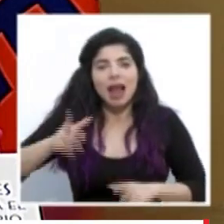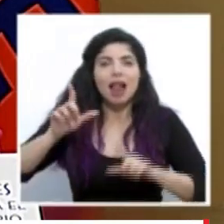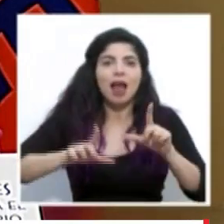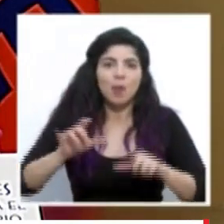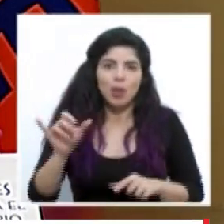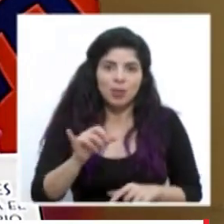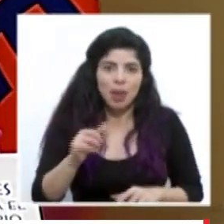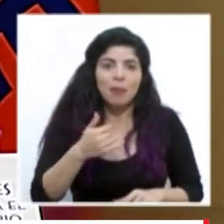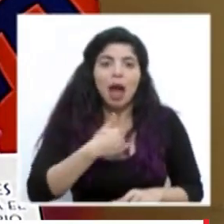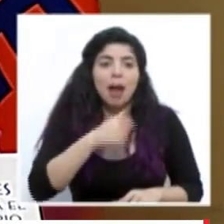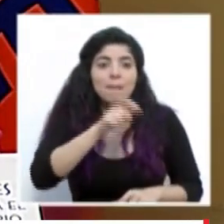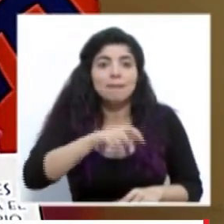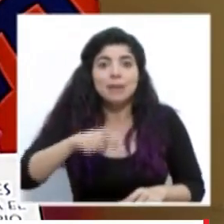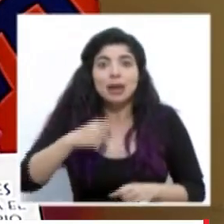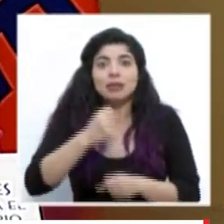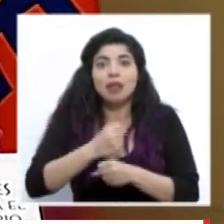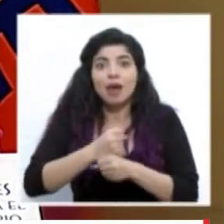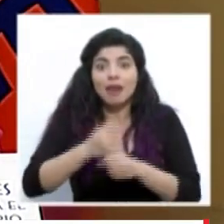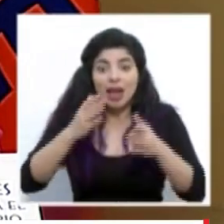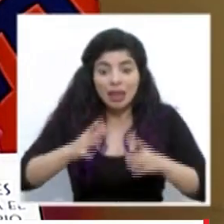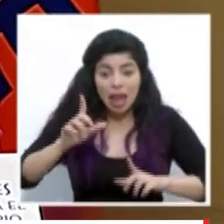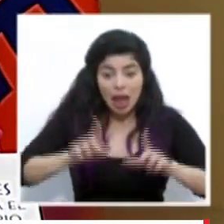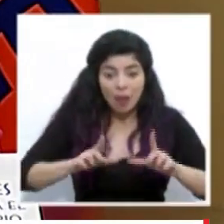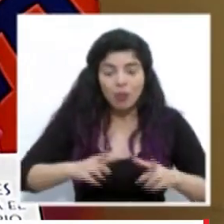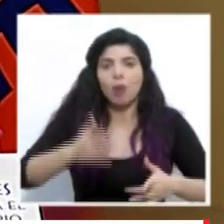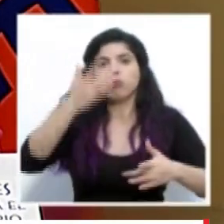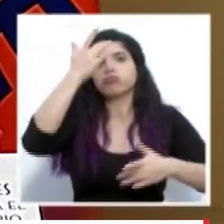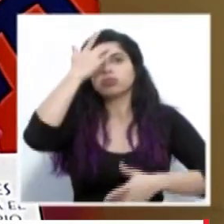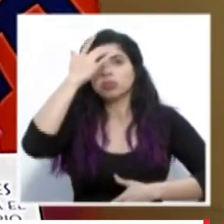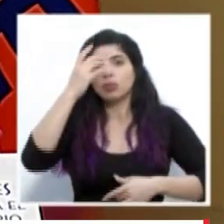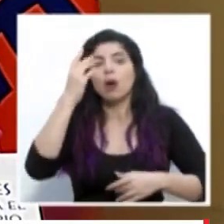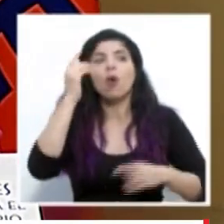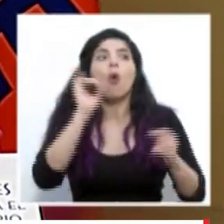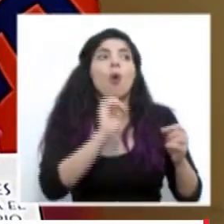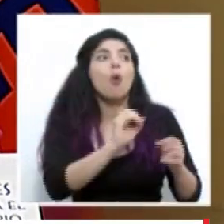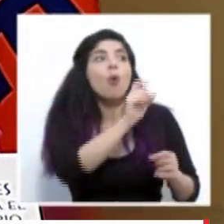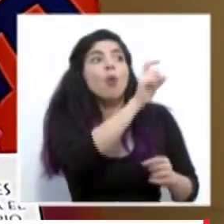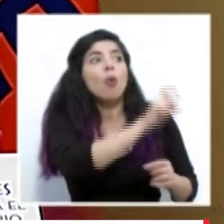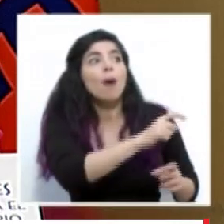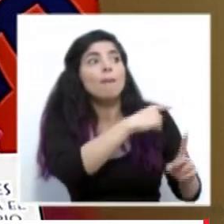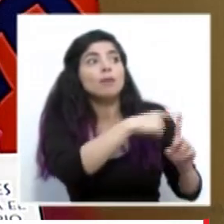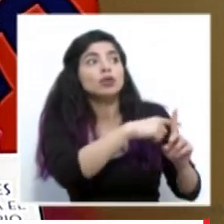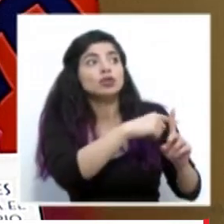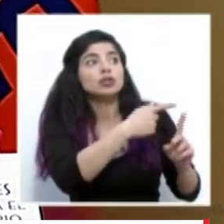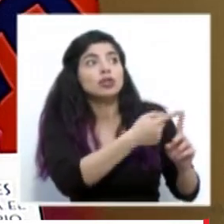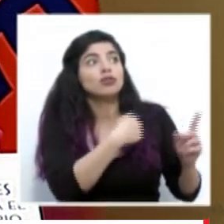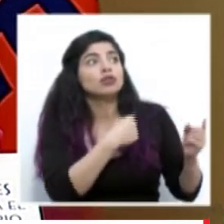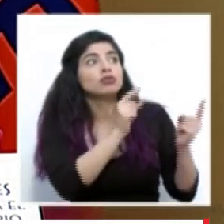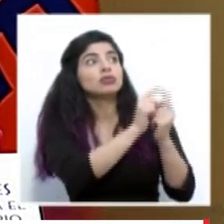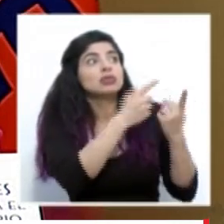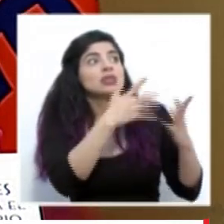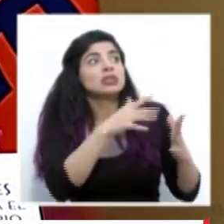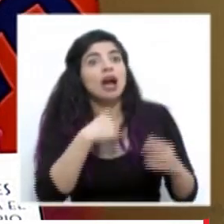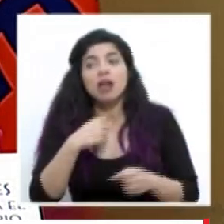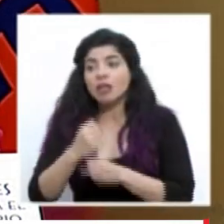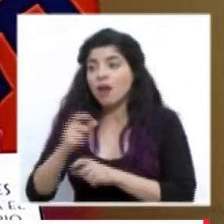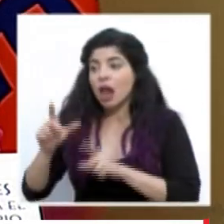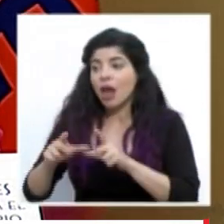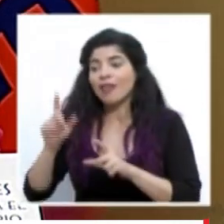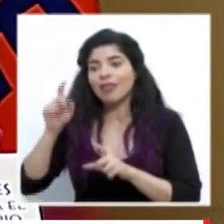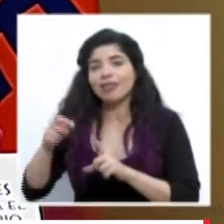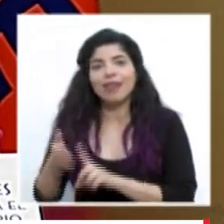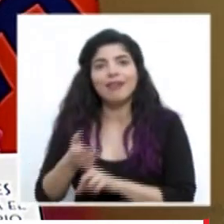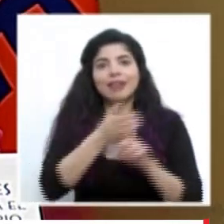clínicos y hemos tenido personal contagiado y personal contactos de positivos que han tenido que ser separados del